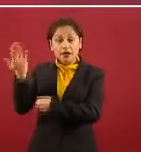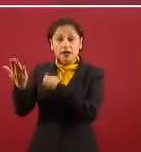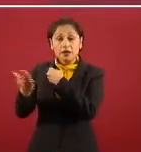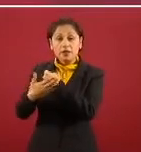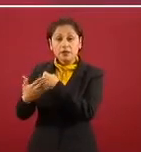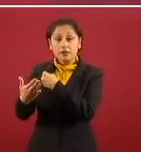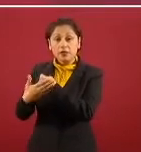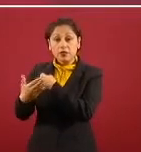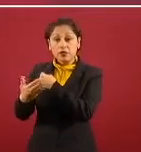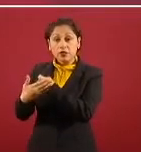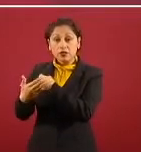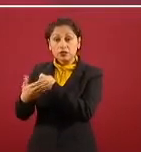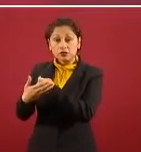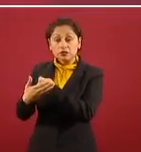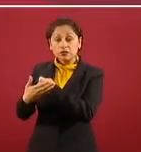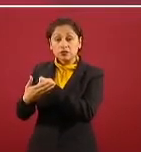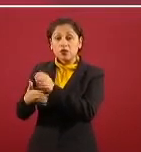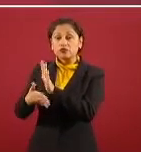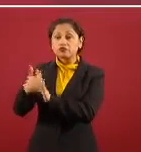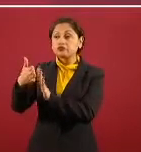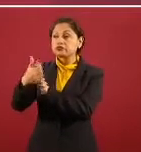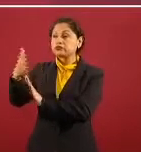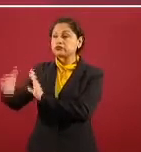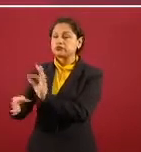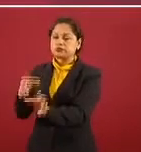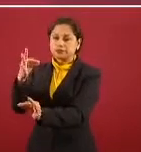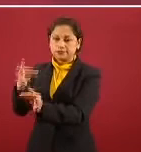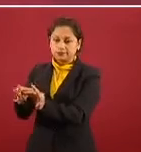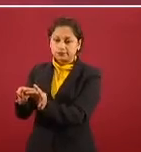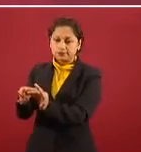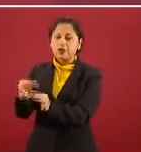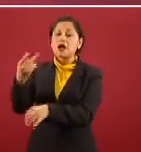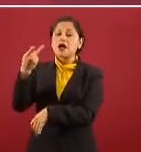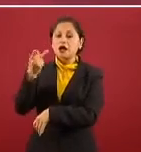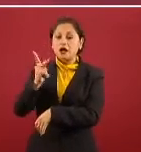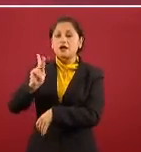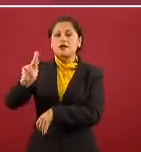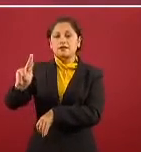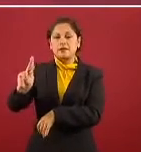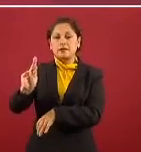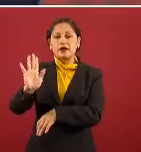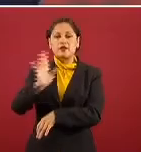concluya la construcción. Desde luego, tenemos que hacer una selección